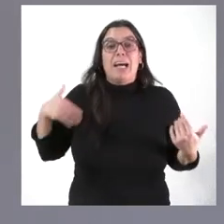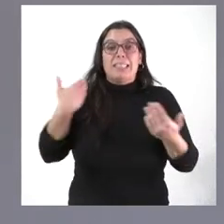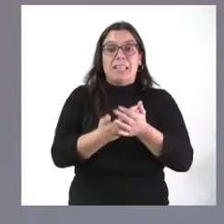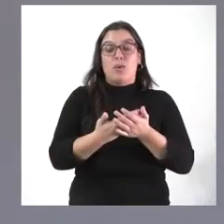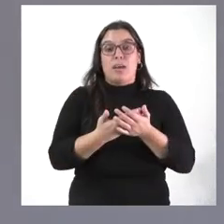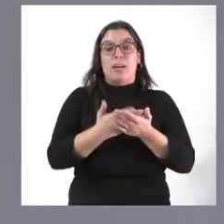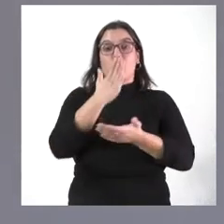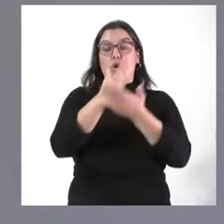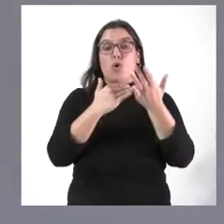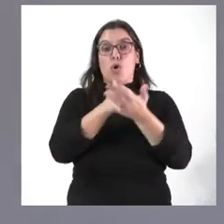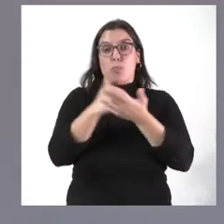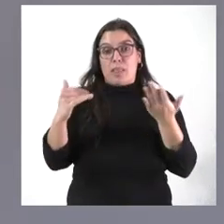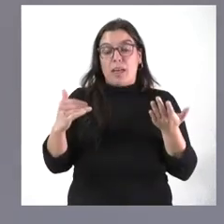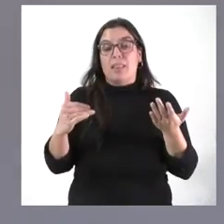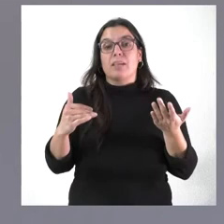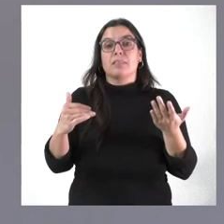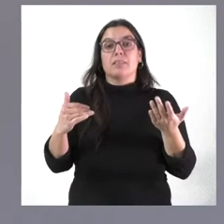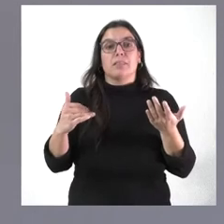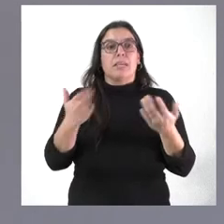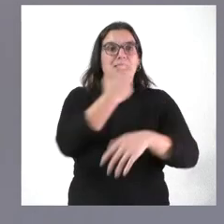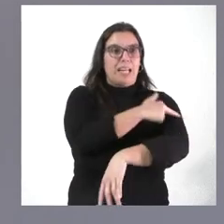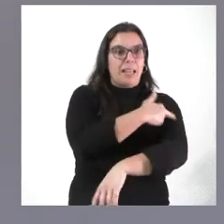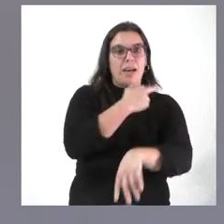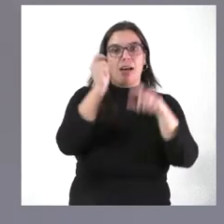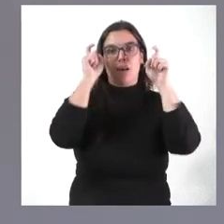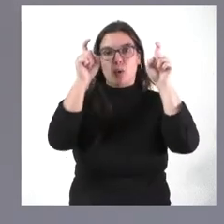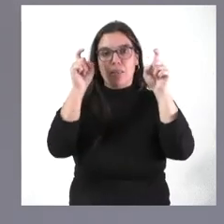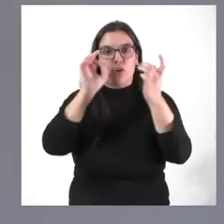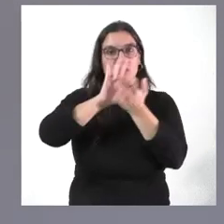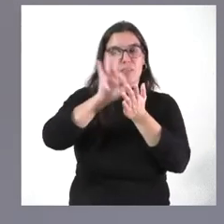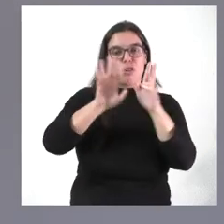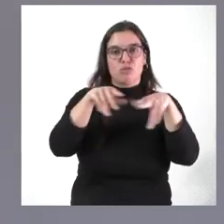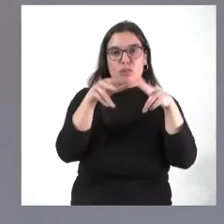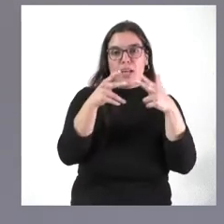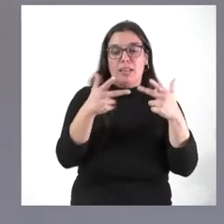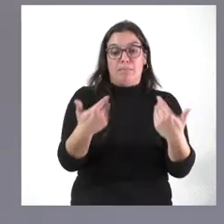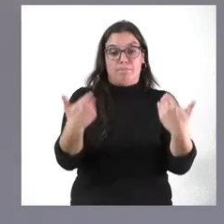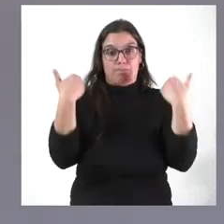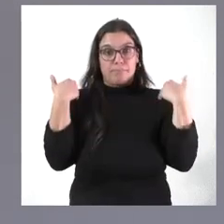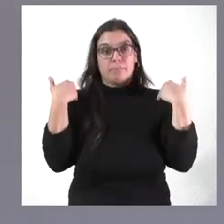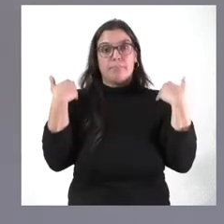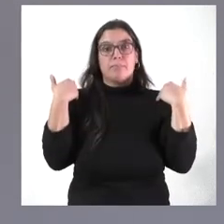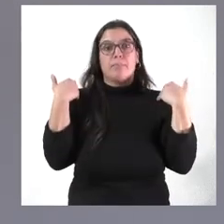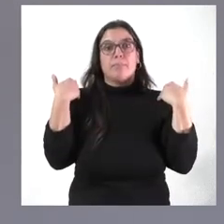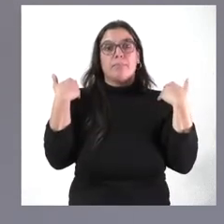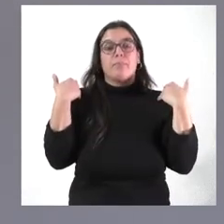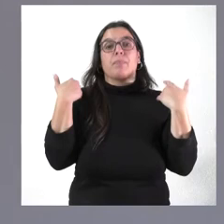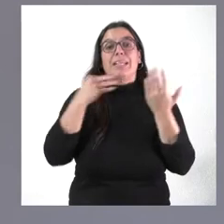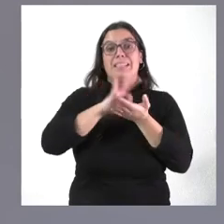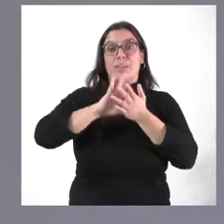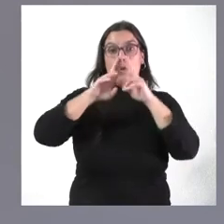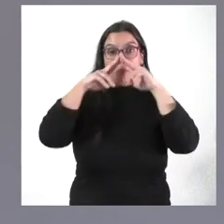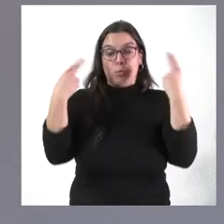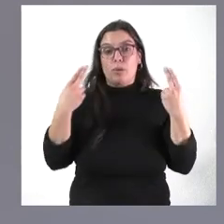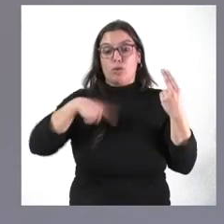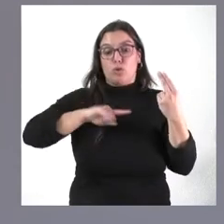autónomas la sanidad la educación los competencias de los servicios públicos que prestamos